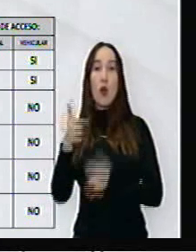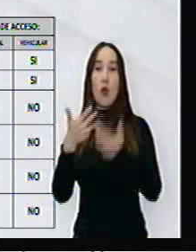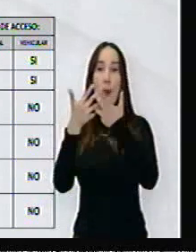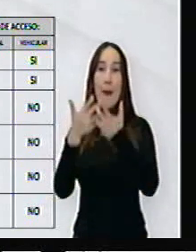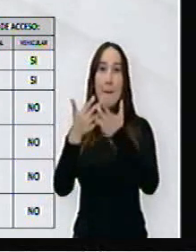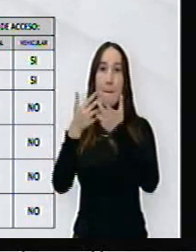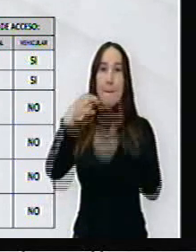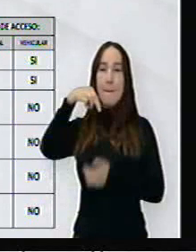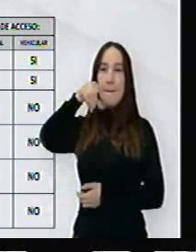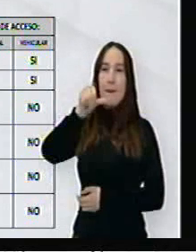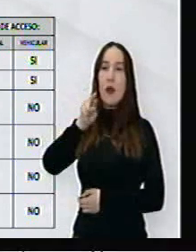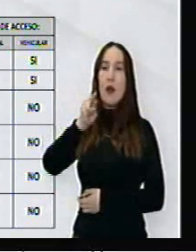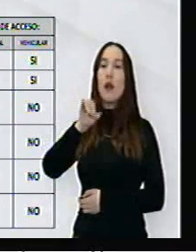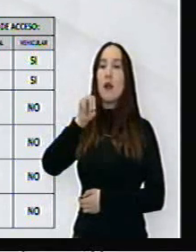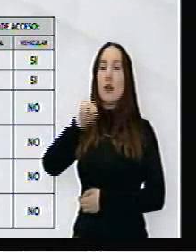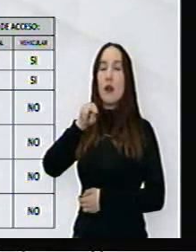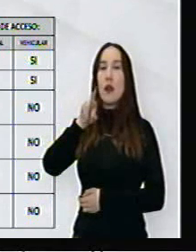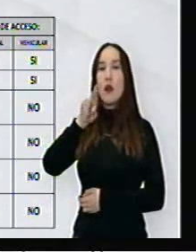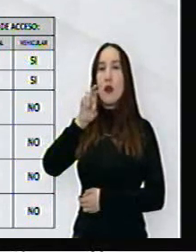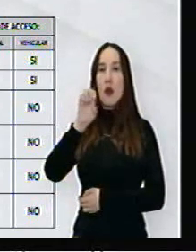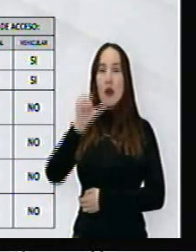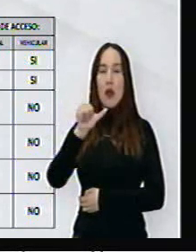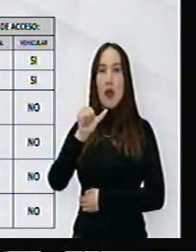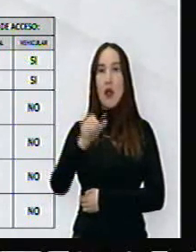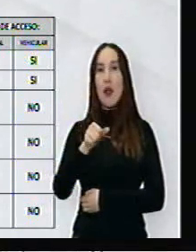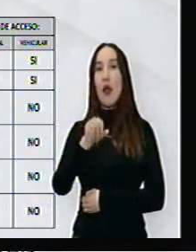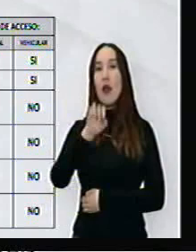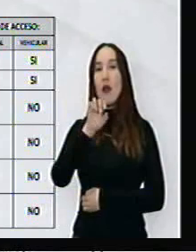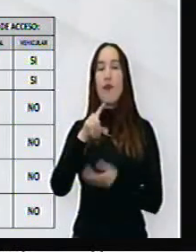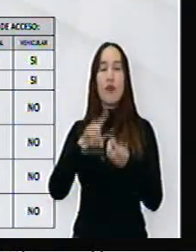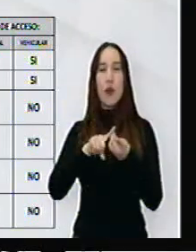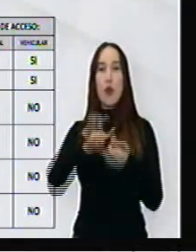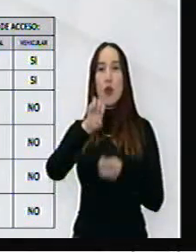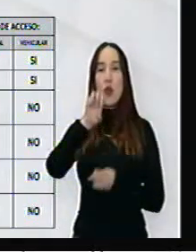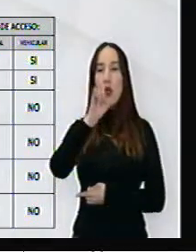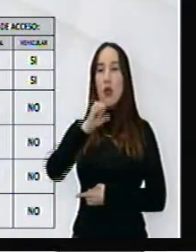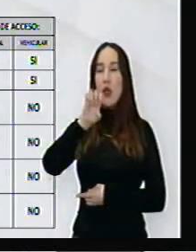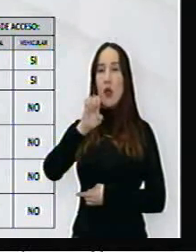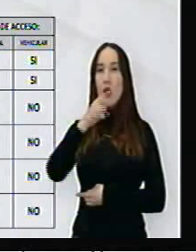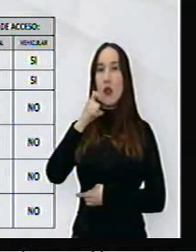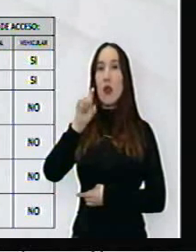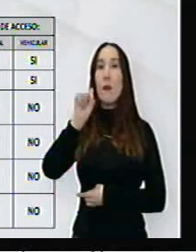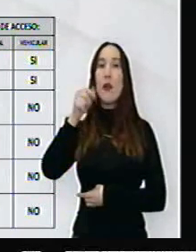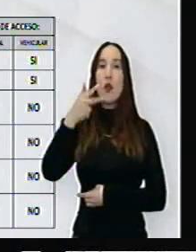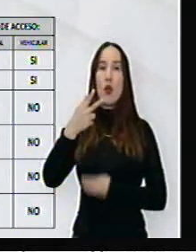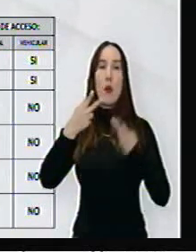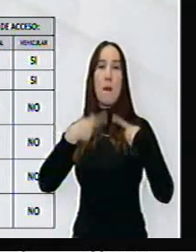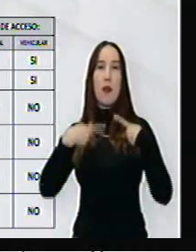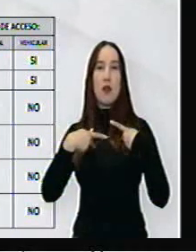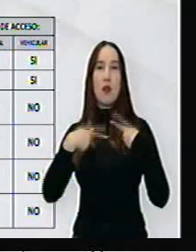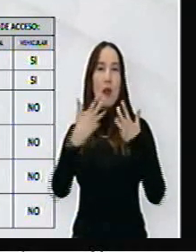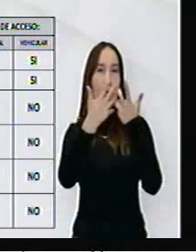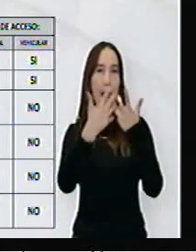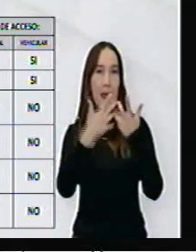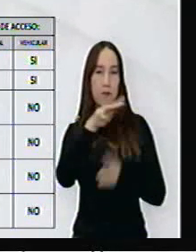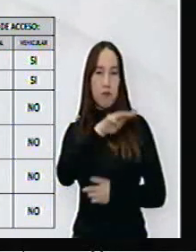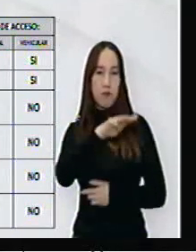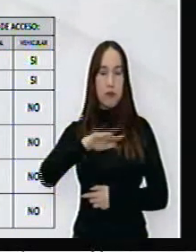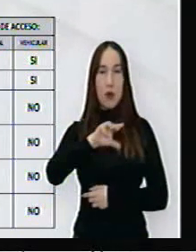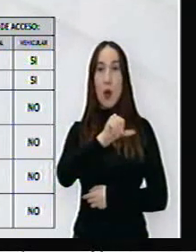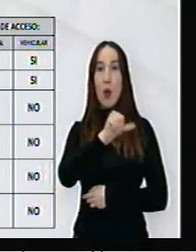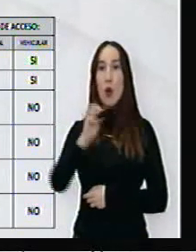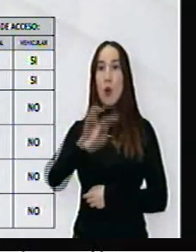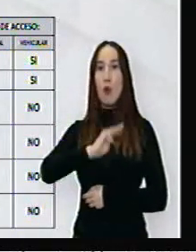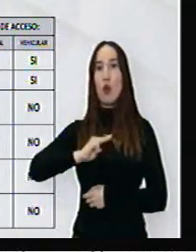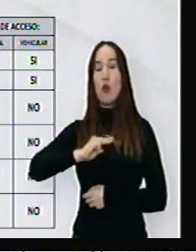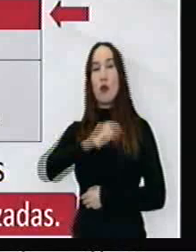Rea, que está en eje 128, que es para las personas que trabajan en la zona industrial. Y en el caso del municipio de Soledad